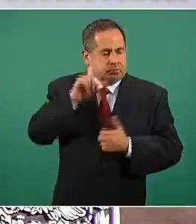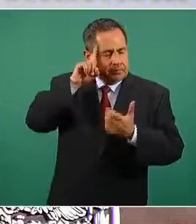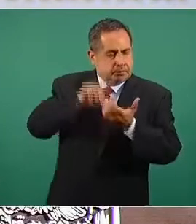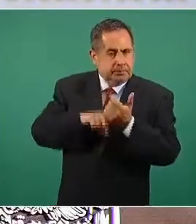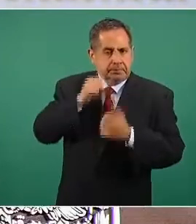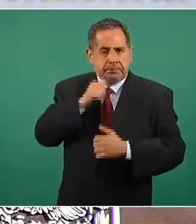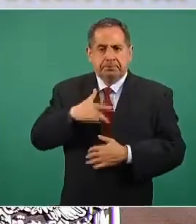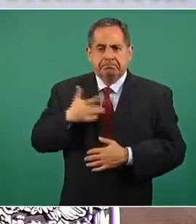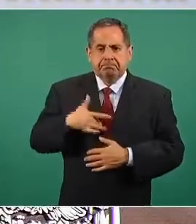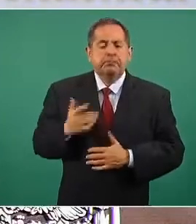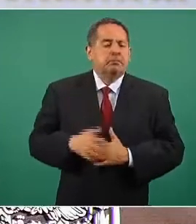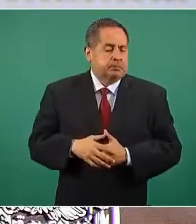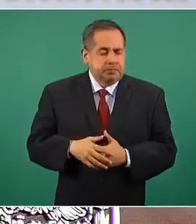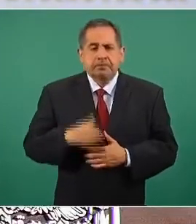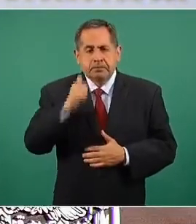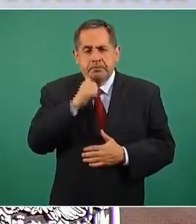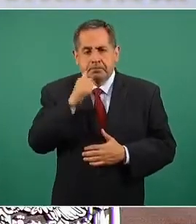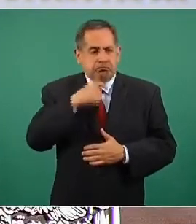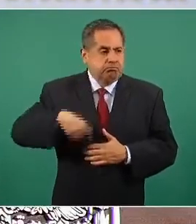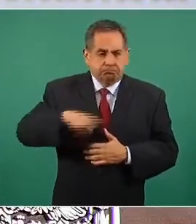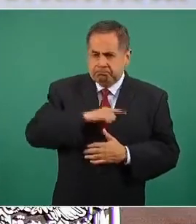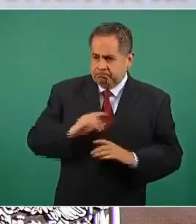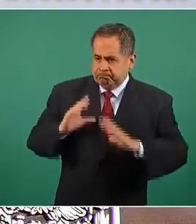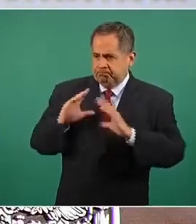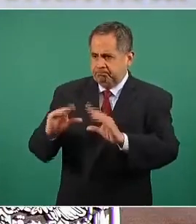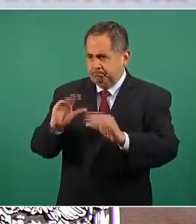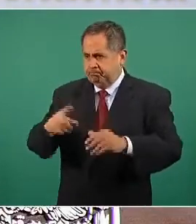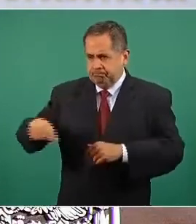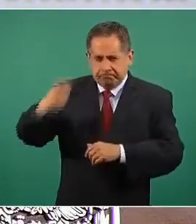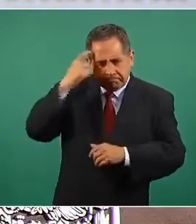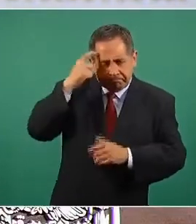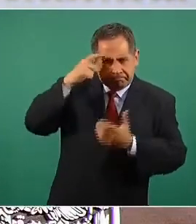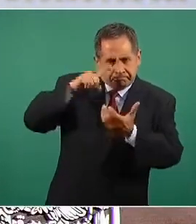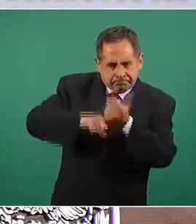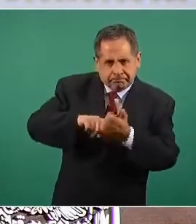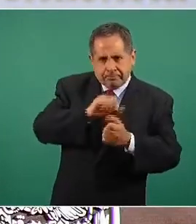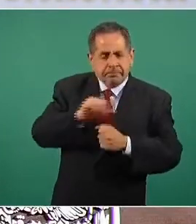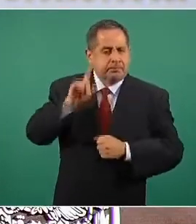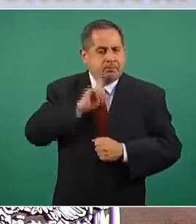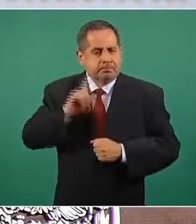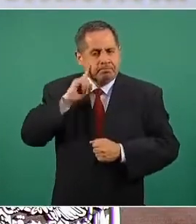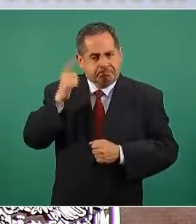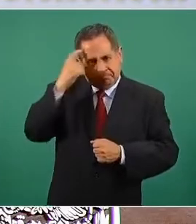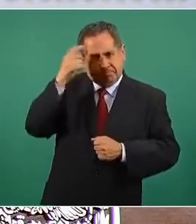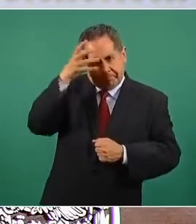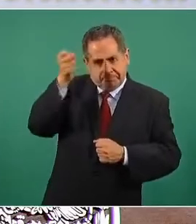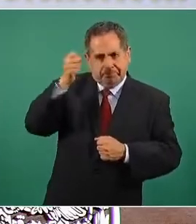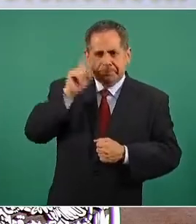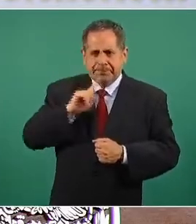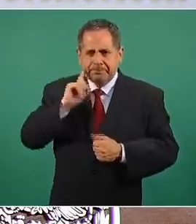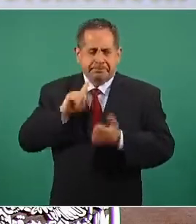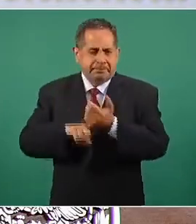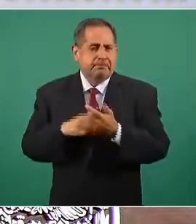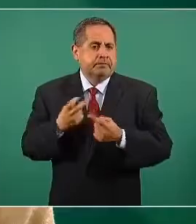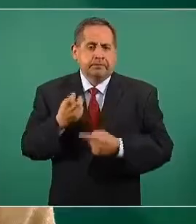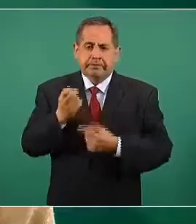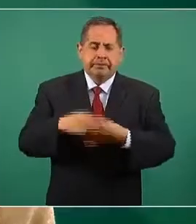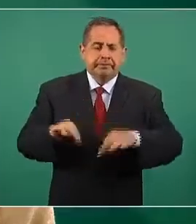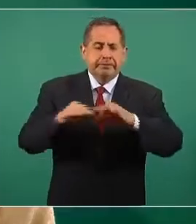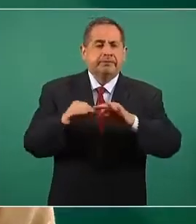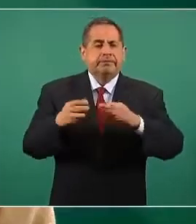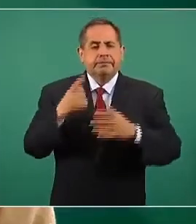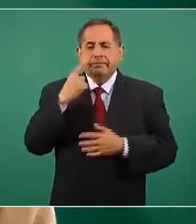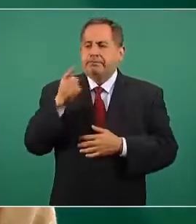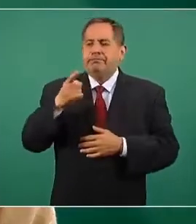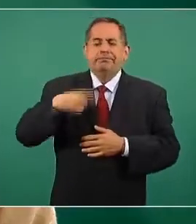nosotros hemos estado en este asunto para capacitar desde las policías municipales para